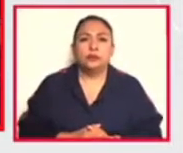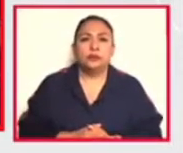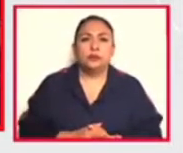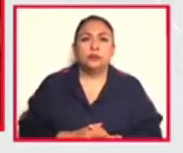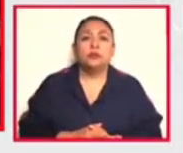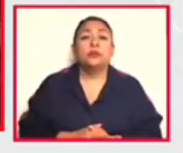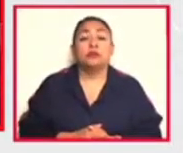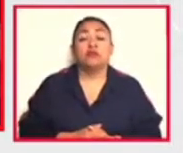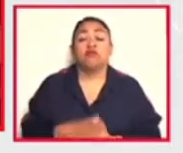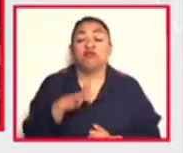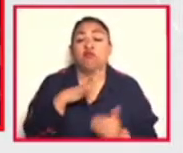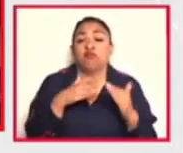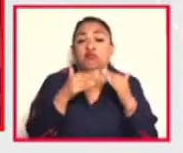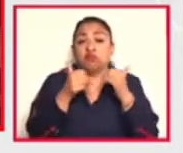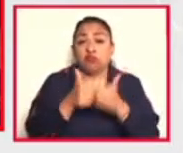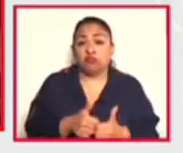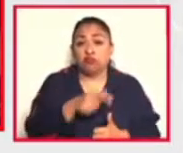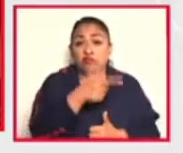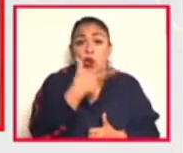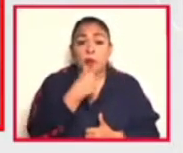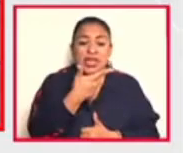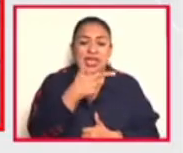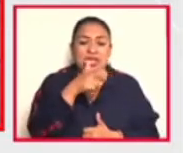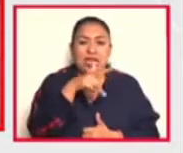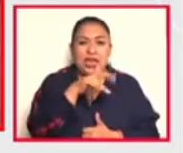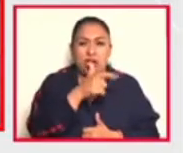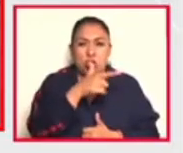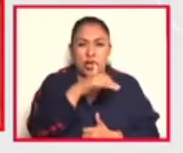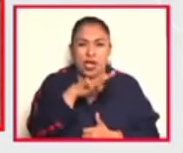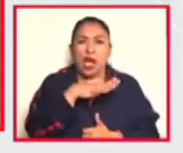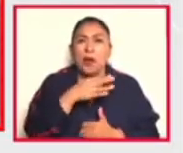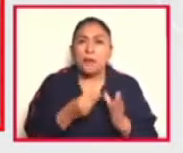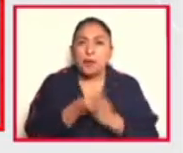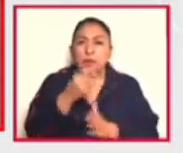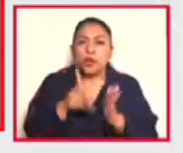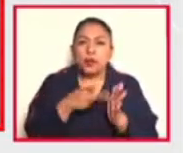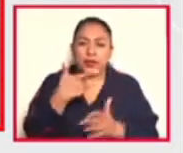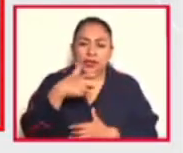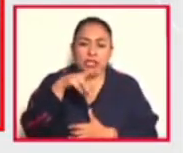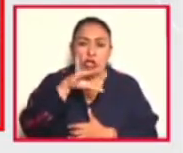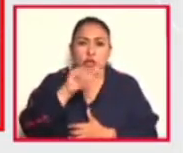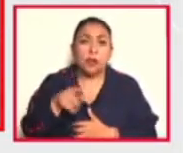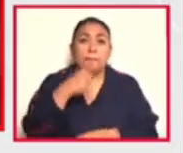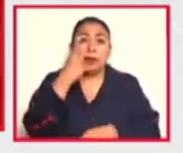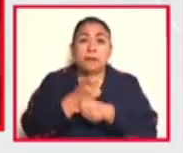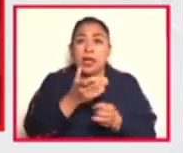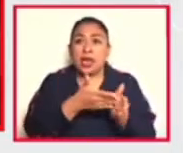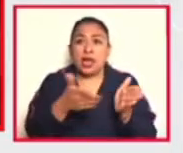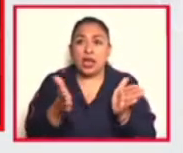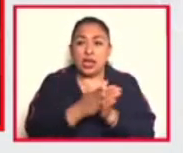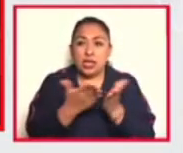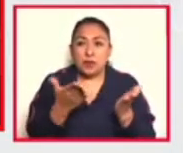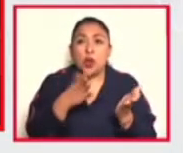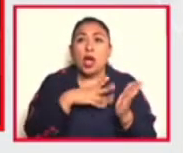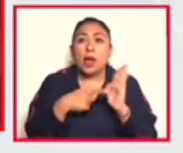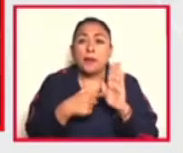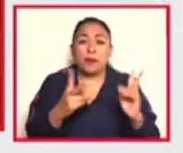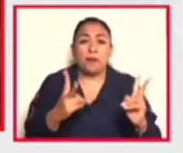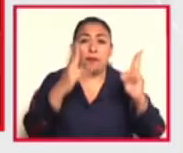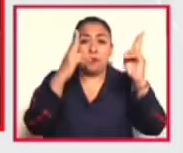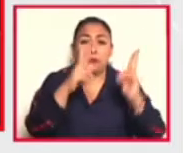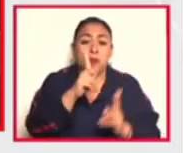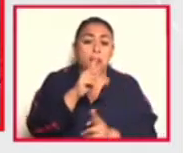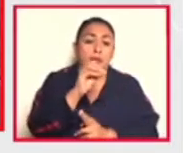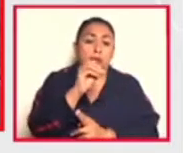Durante su confinamiento, Hilario Galguera releyó El Quijote. En el sello de la primera edición de la novela, aparece la frase Post Tenebras